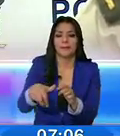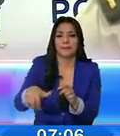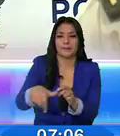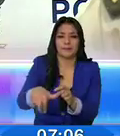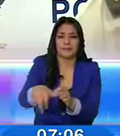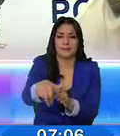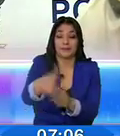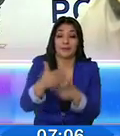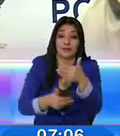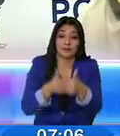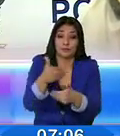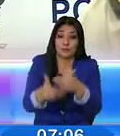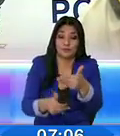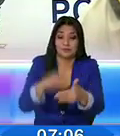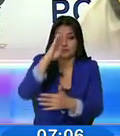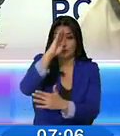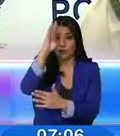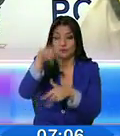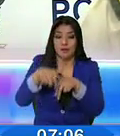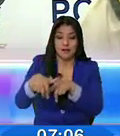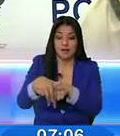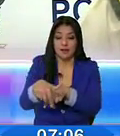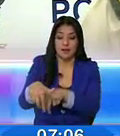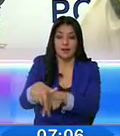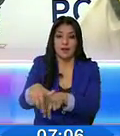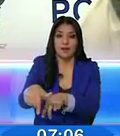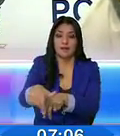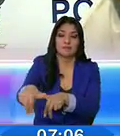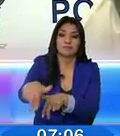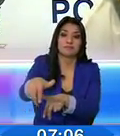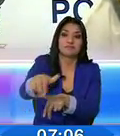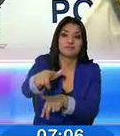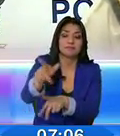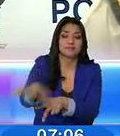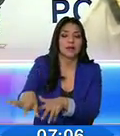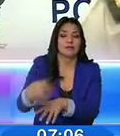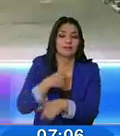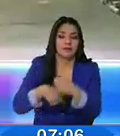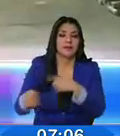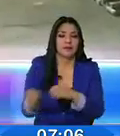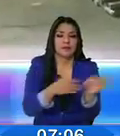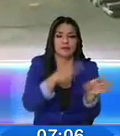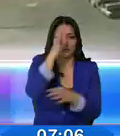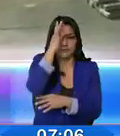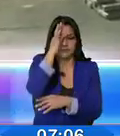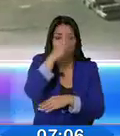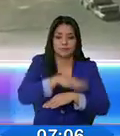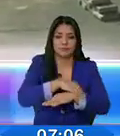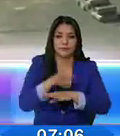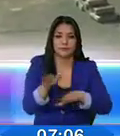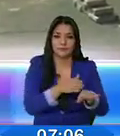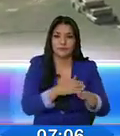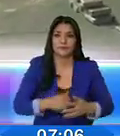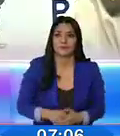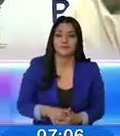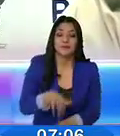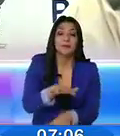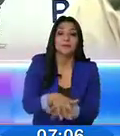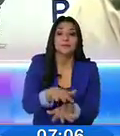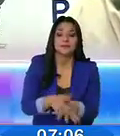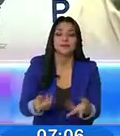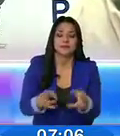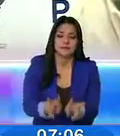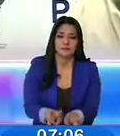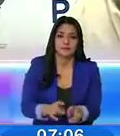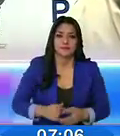donde está en servicios médicos de Puerto Viejo. En Machala también se actuó.